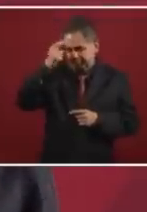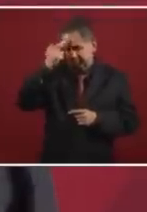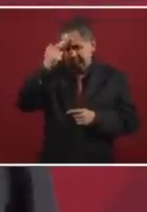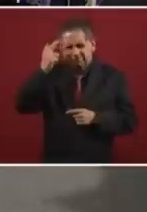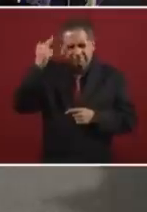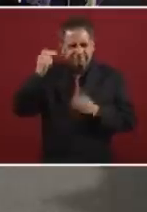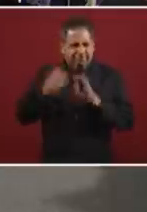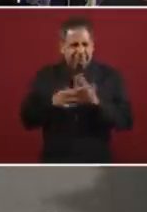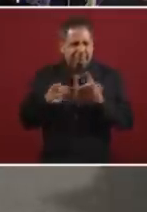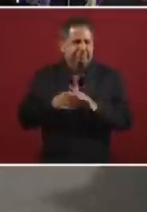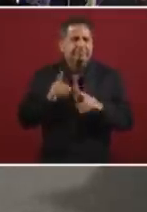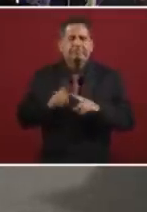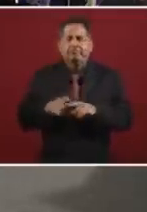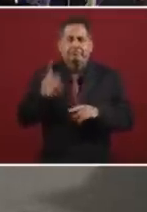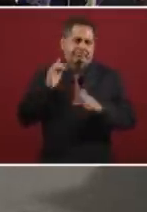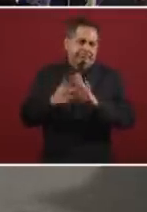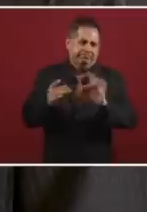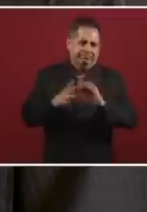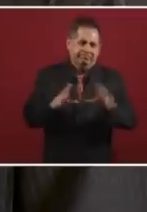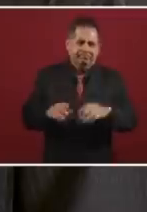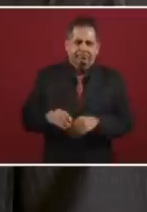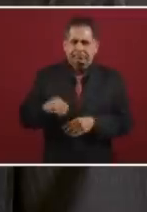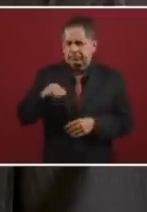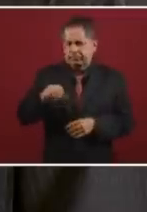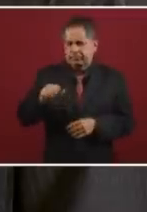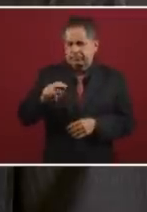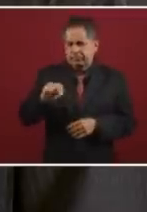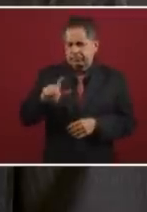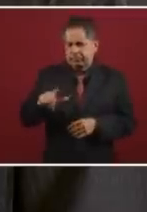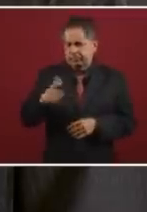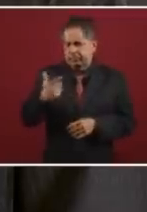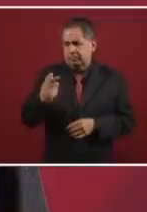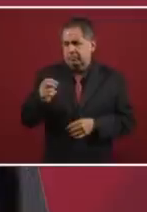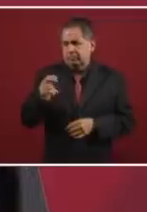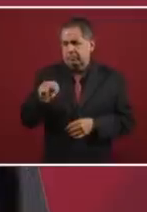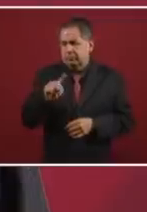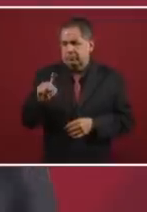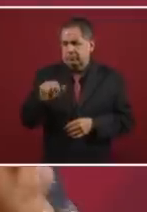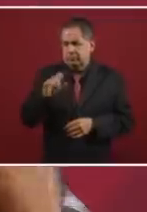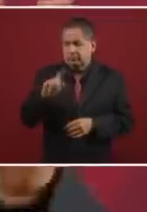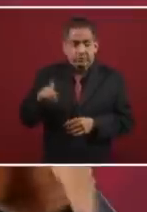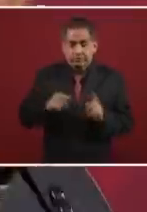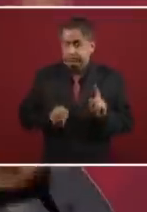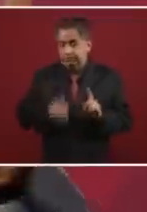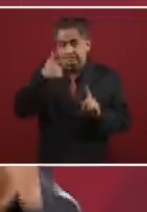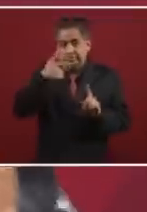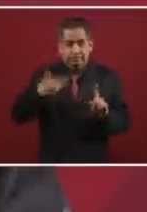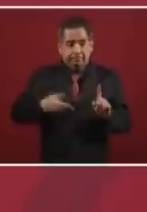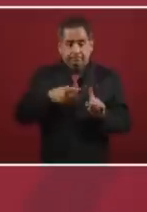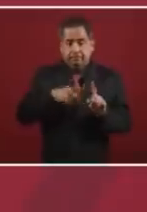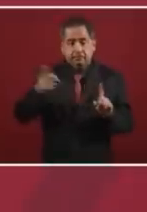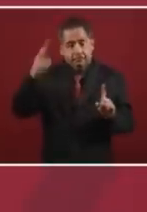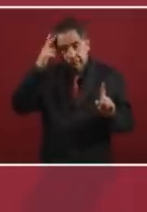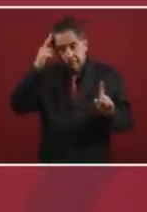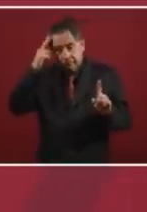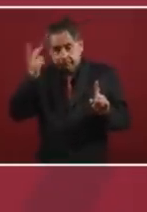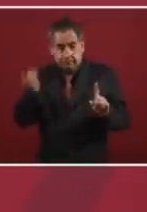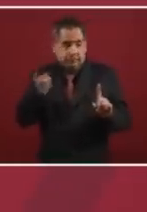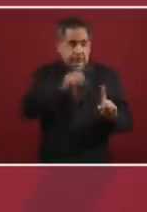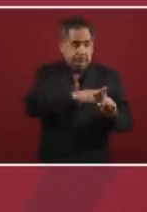m en una ocasión pero manuel gonzález el primer tapado de porfirio díaz